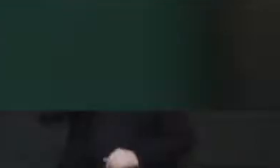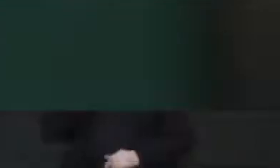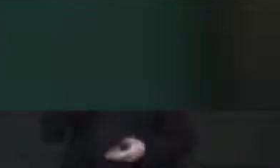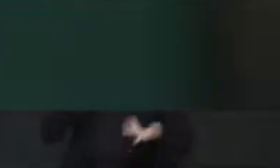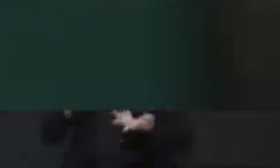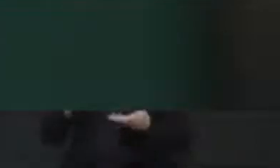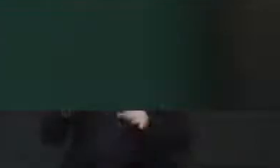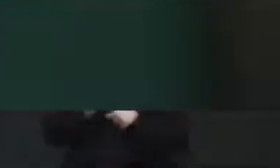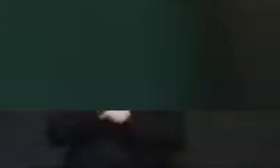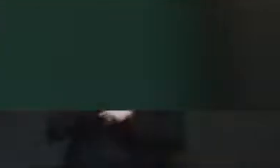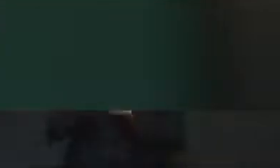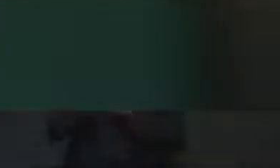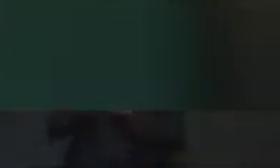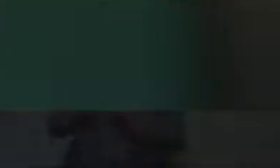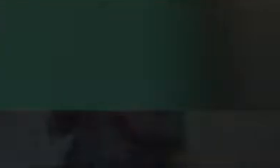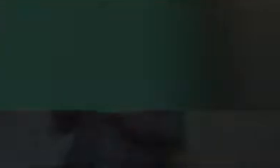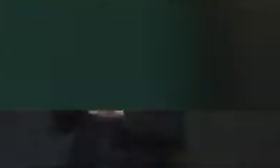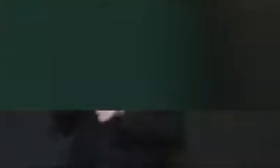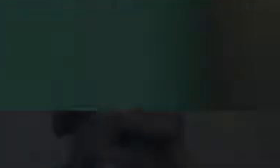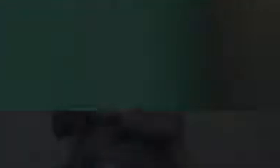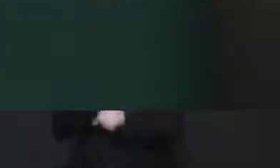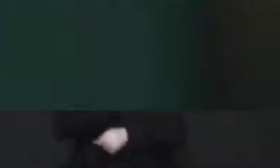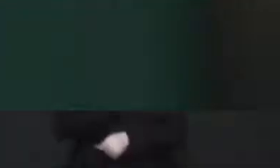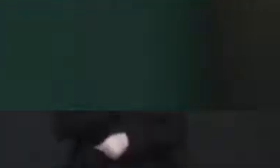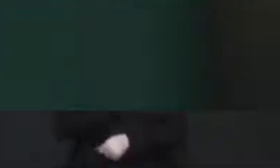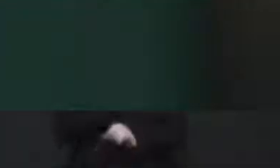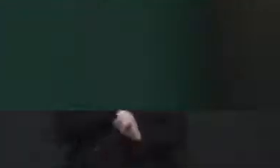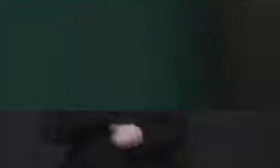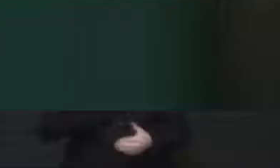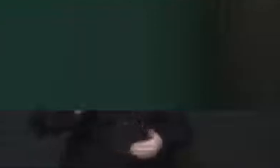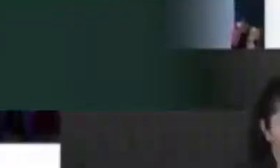2021 se han recabado 5.966 armas,